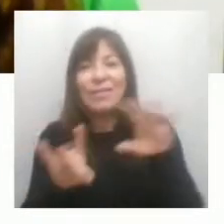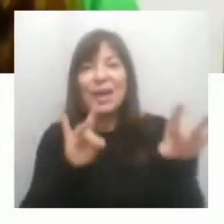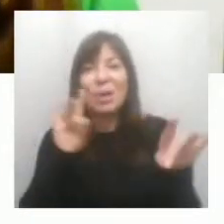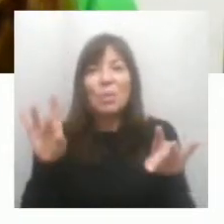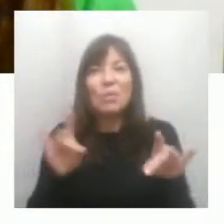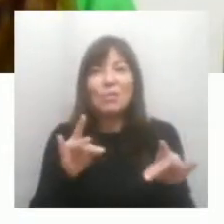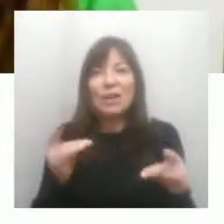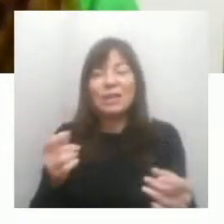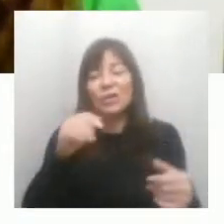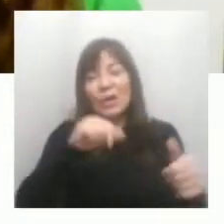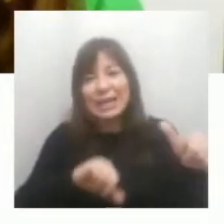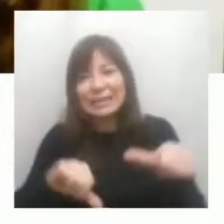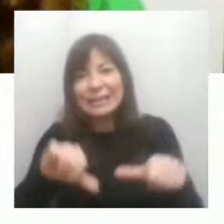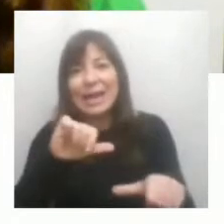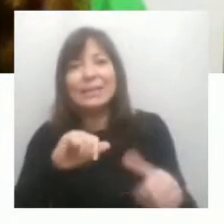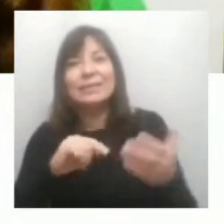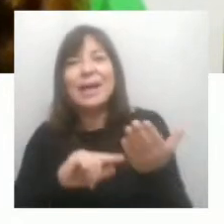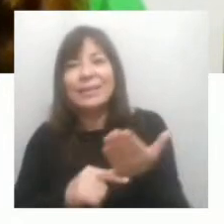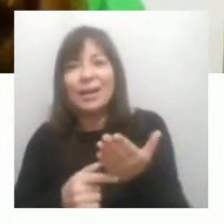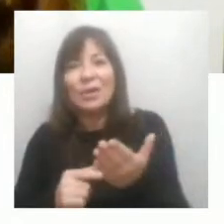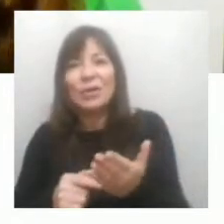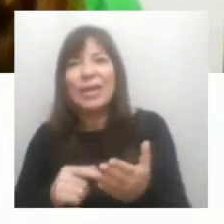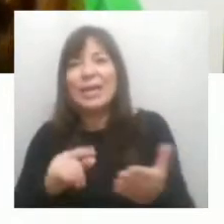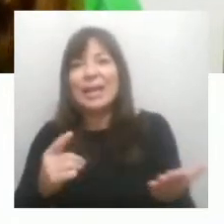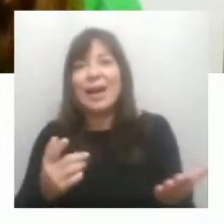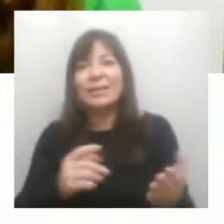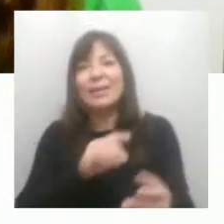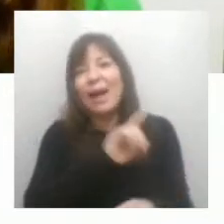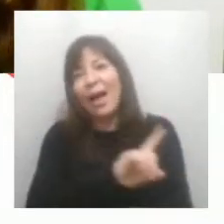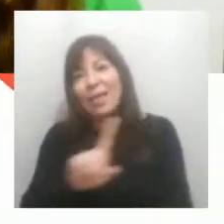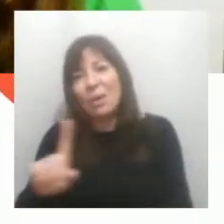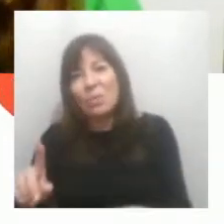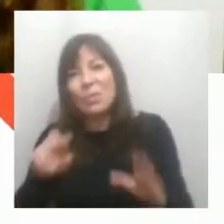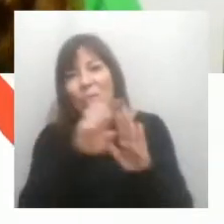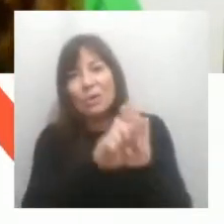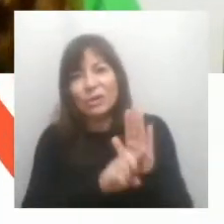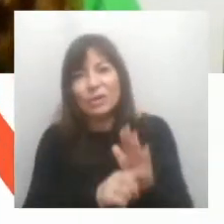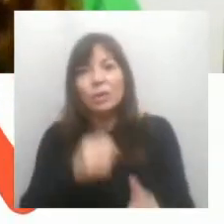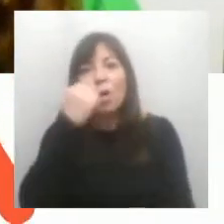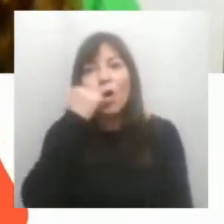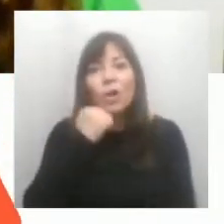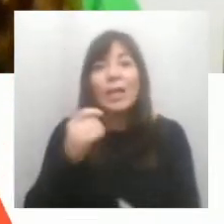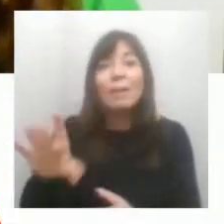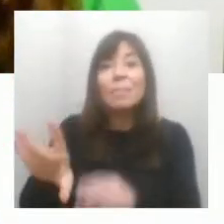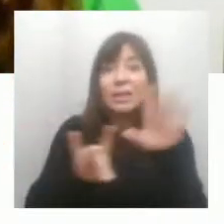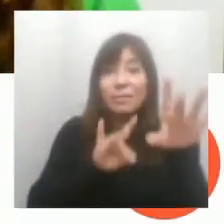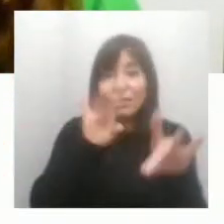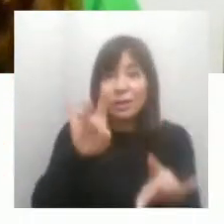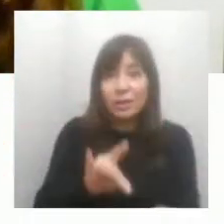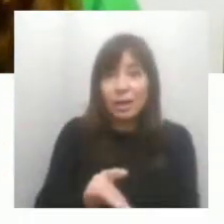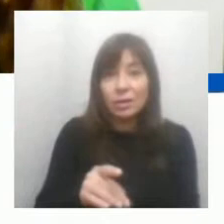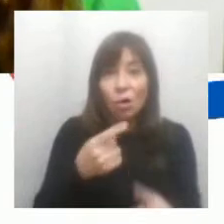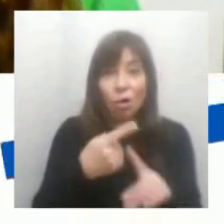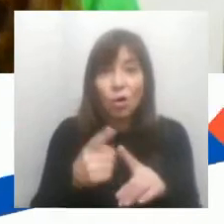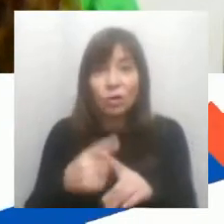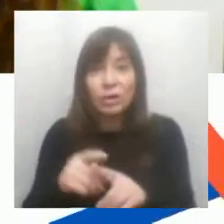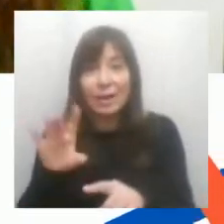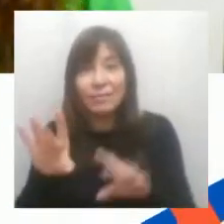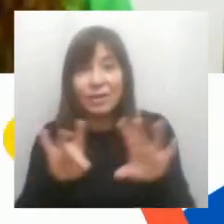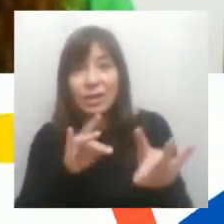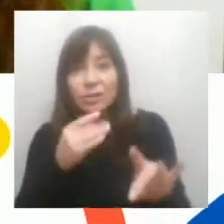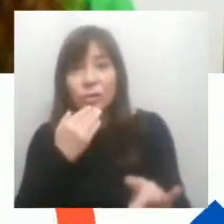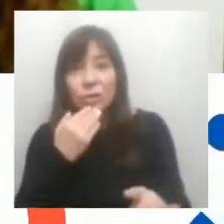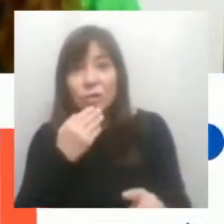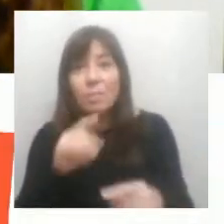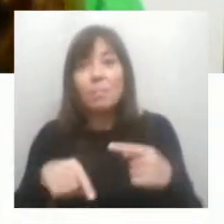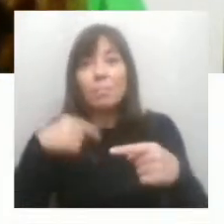la ciencia, sobre la tecnología y todo y cada uno de estos proyectos. Así que quedan cordialmente invitados, y me parece que hay otra invitación, porque el otro fin de semana